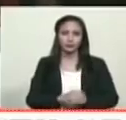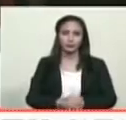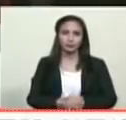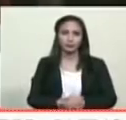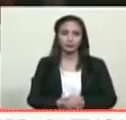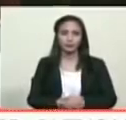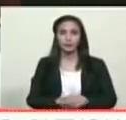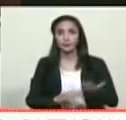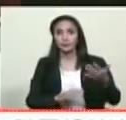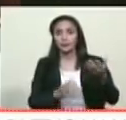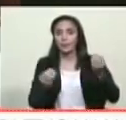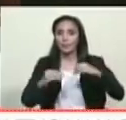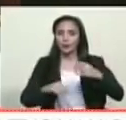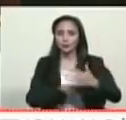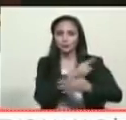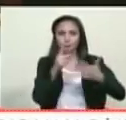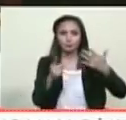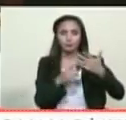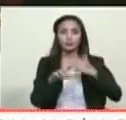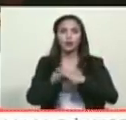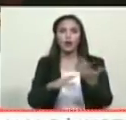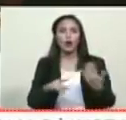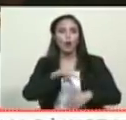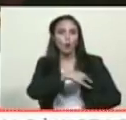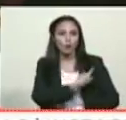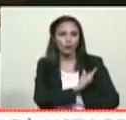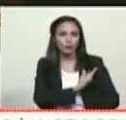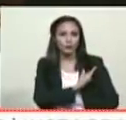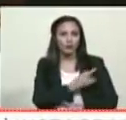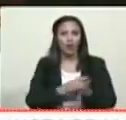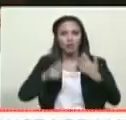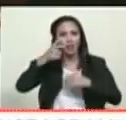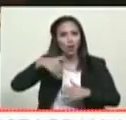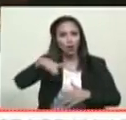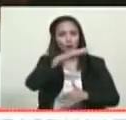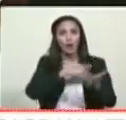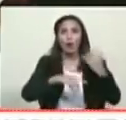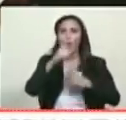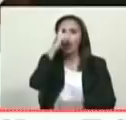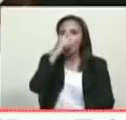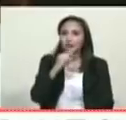Universidad Nacional Experimental de los Llanos Occidentales Ezequiel Zamora,